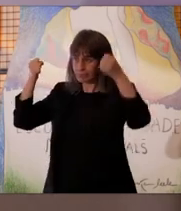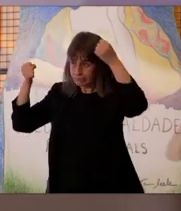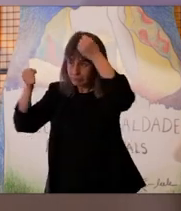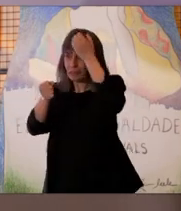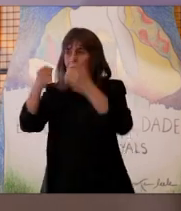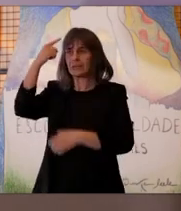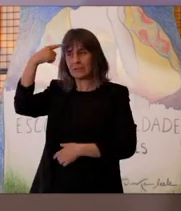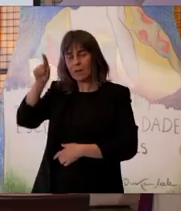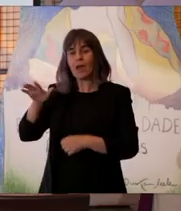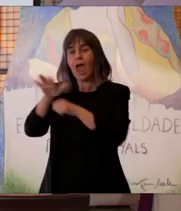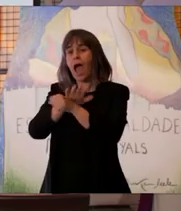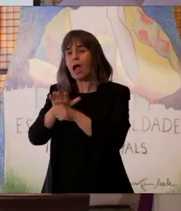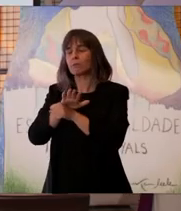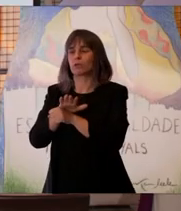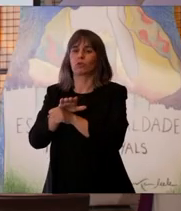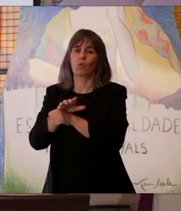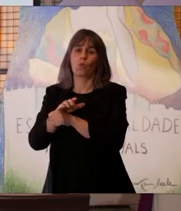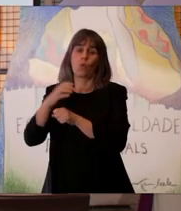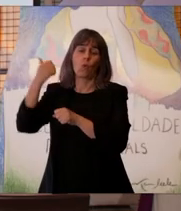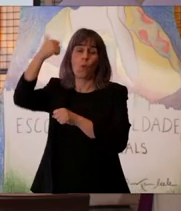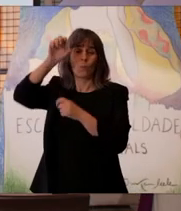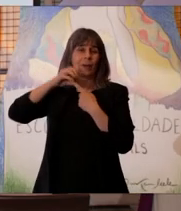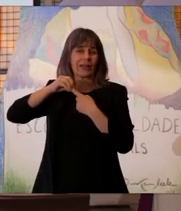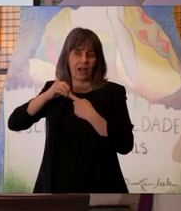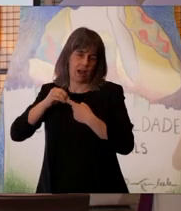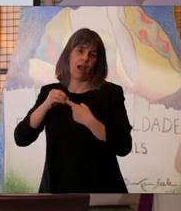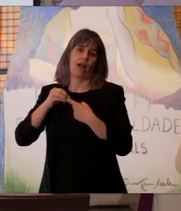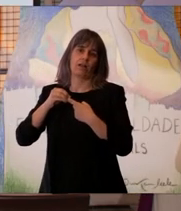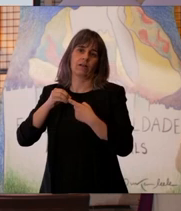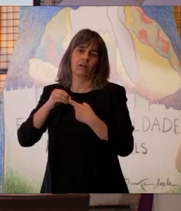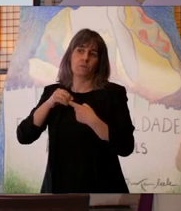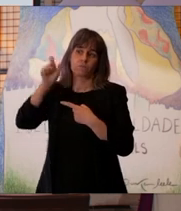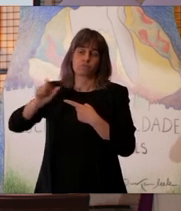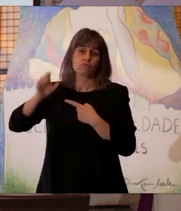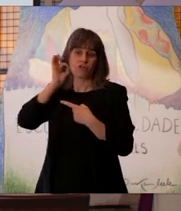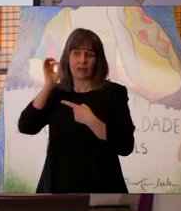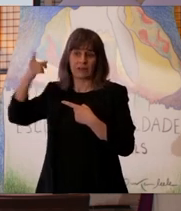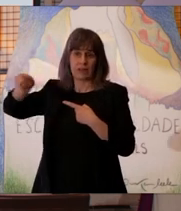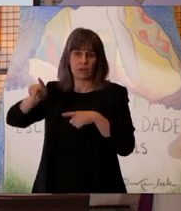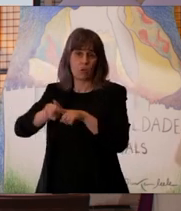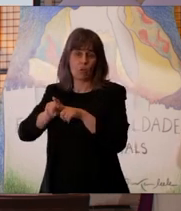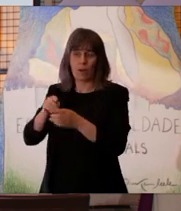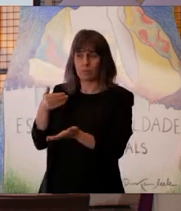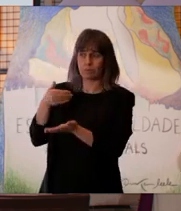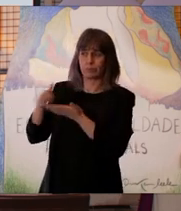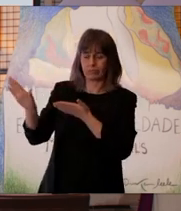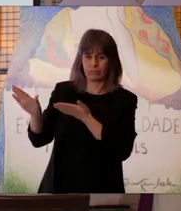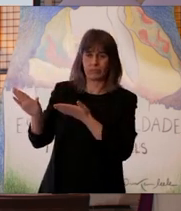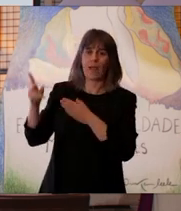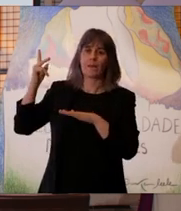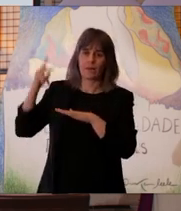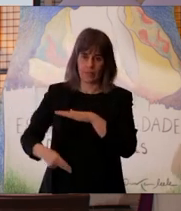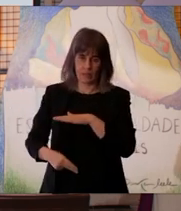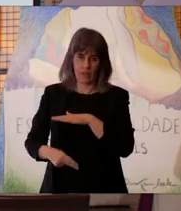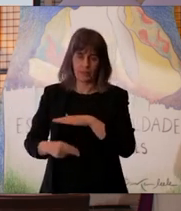patriarcal y al docente nos movemos para que esas mujeres no sean expulsadas y